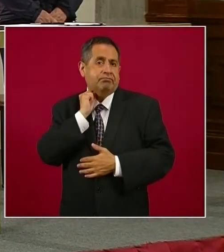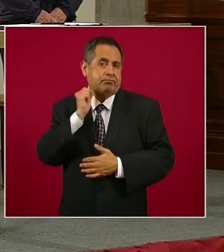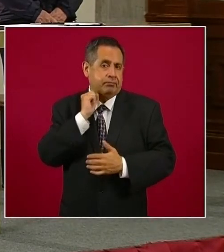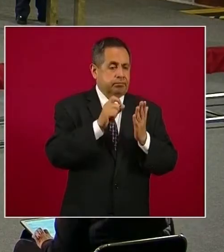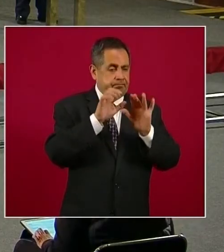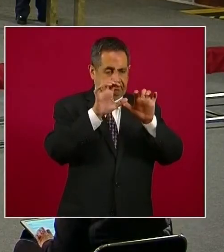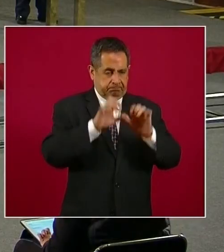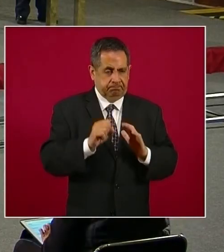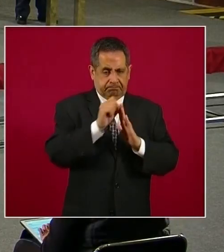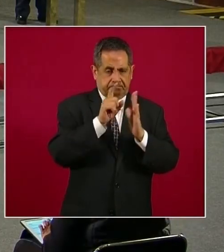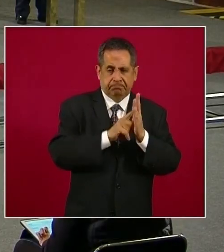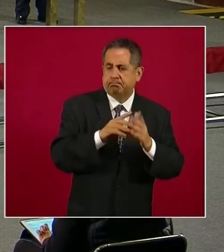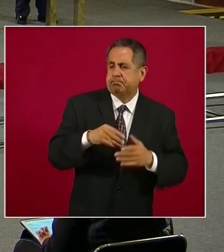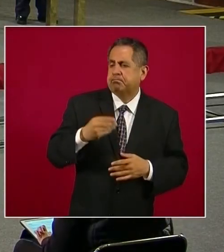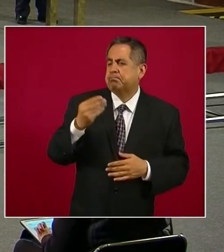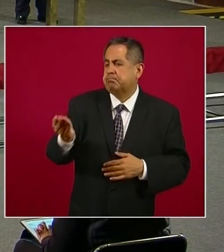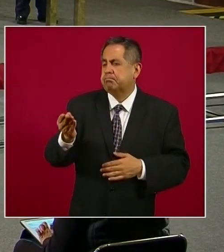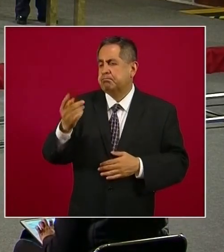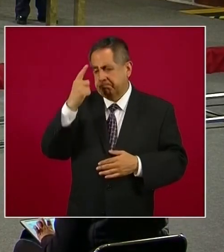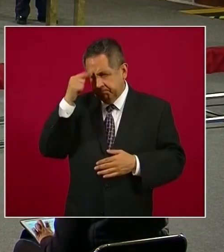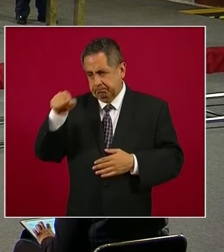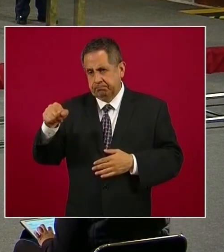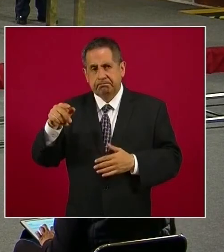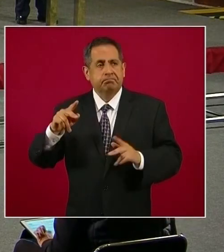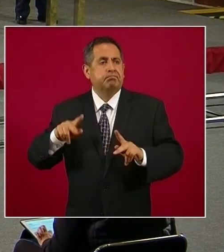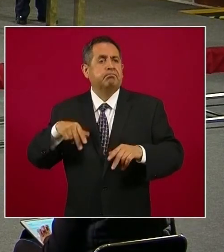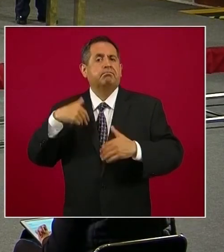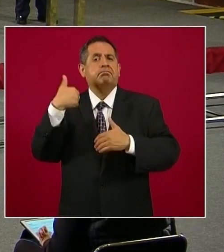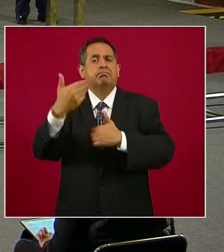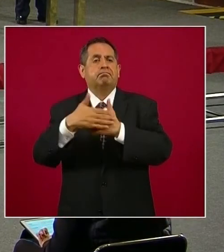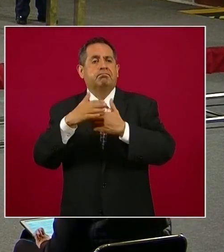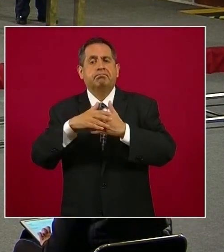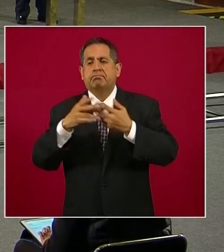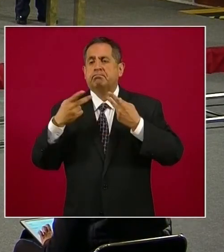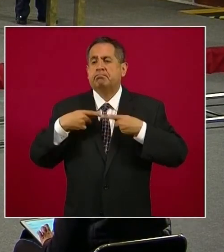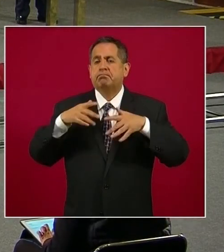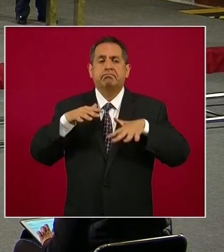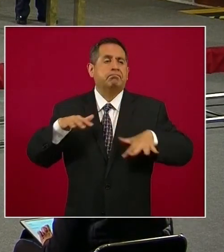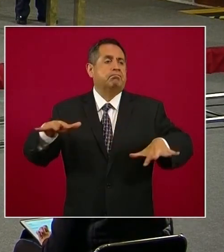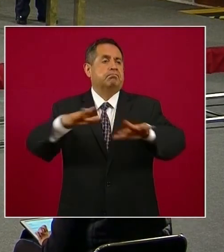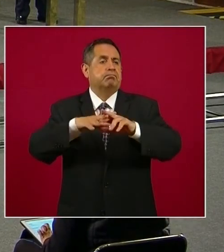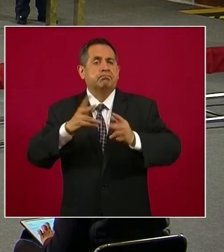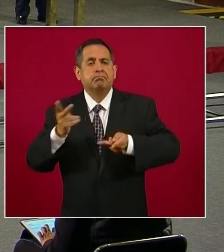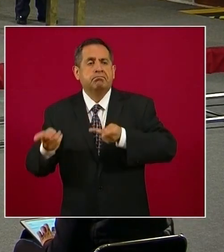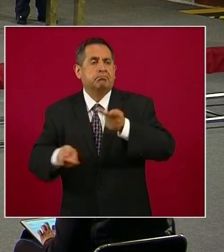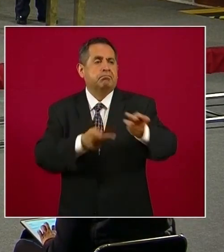propuesta de pregunta formulada por el presidente de México. Noticias TVT.